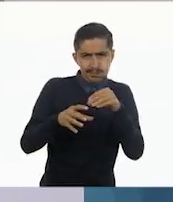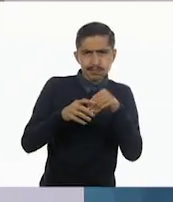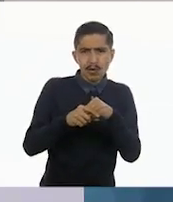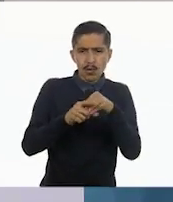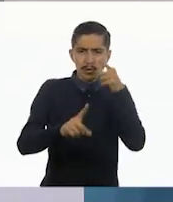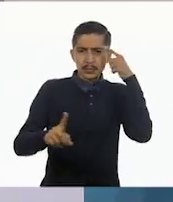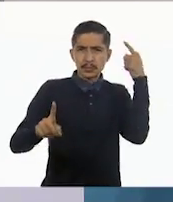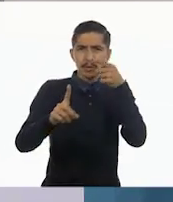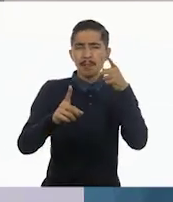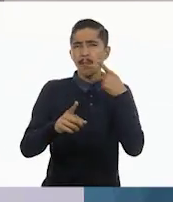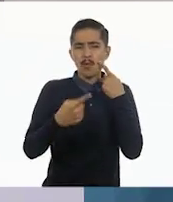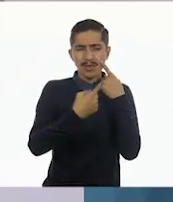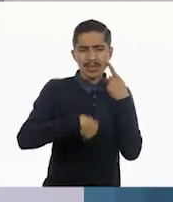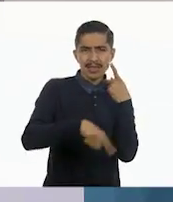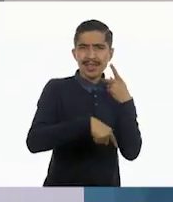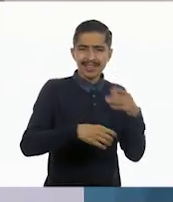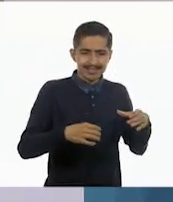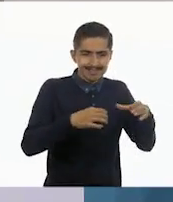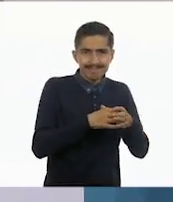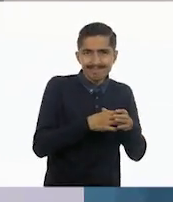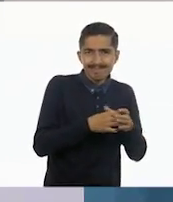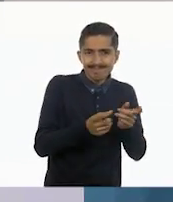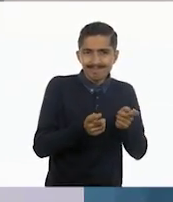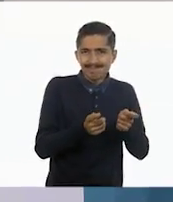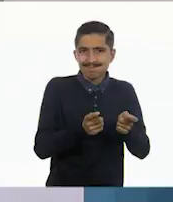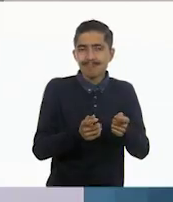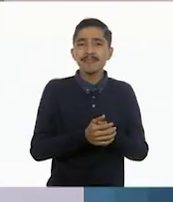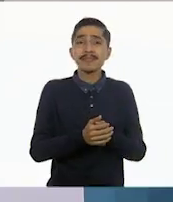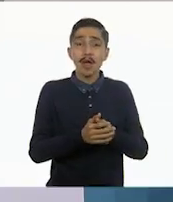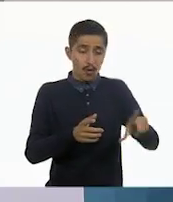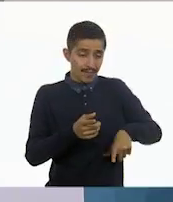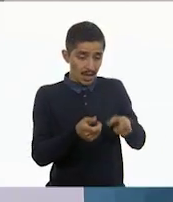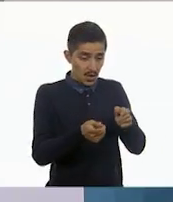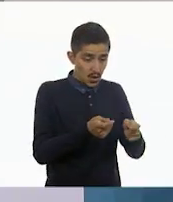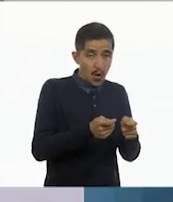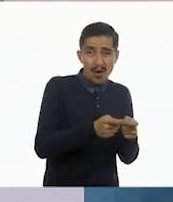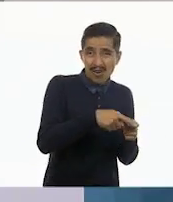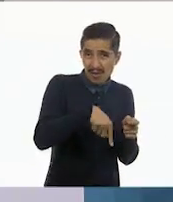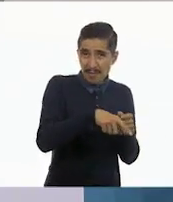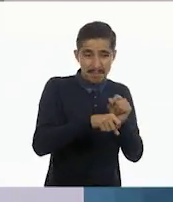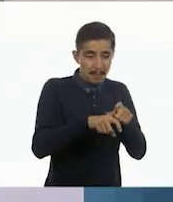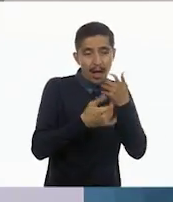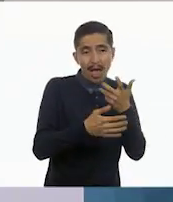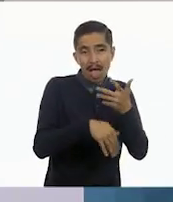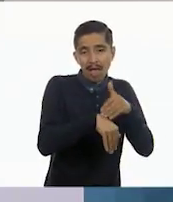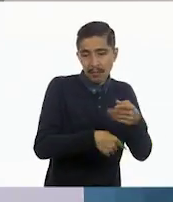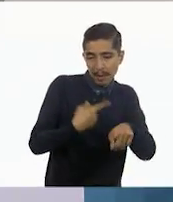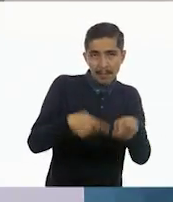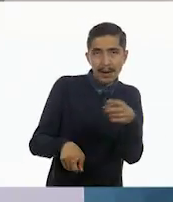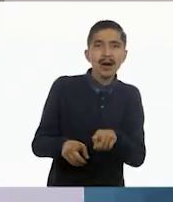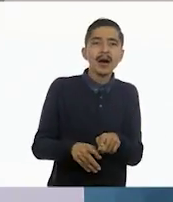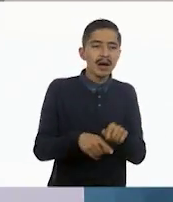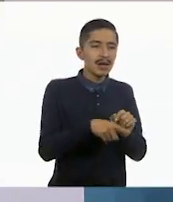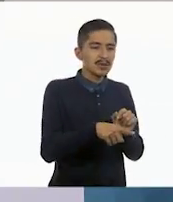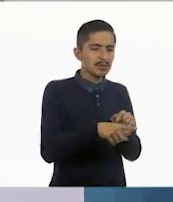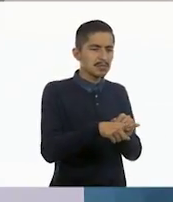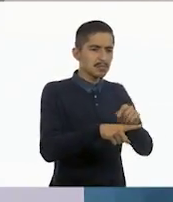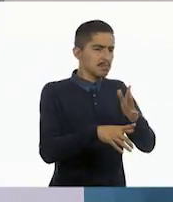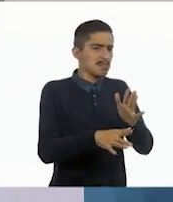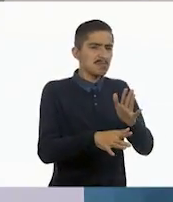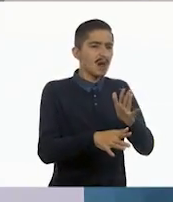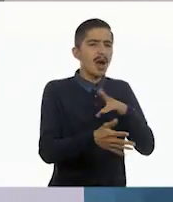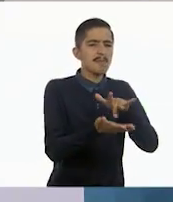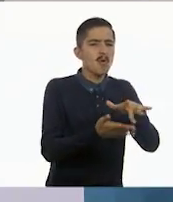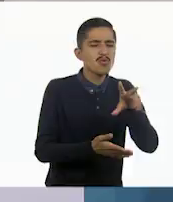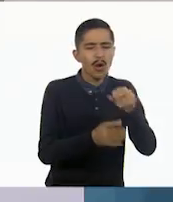sus objetivos políticos. Obviamente, los conservadores le retiraron su apoyo a Maximiliano, pero la verdadera crisis